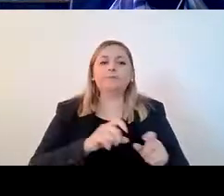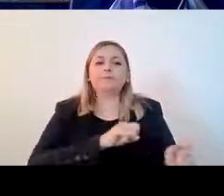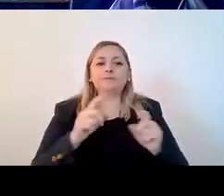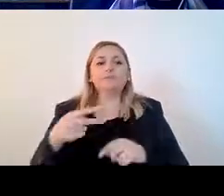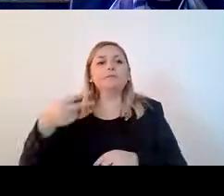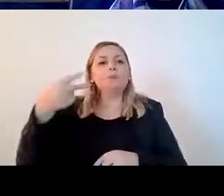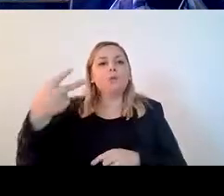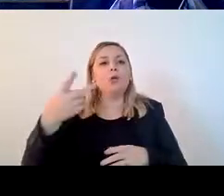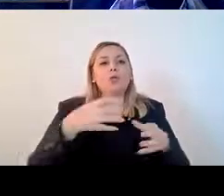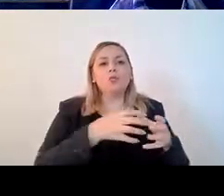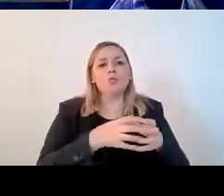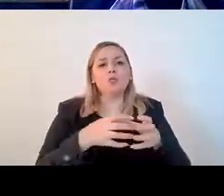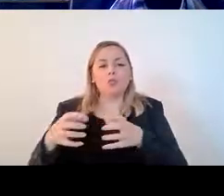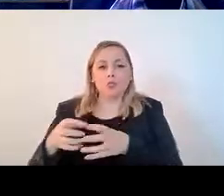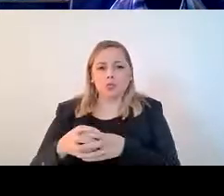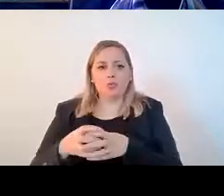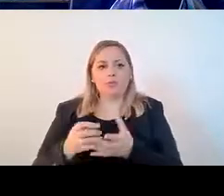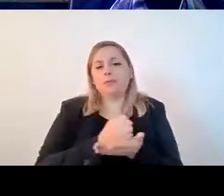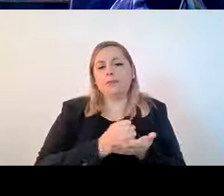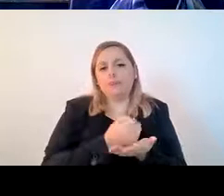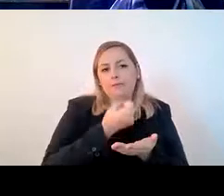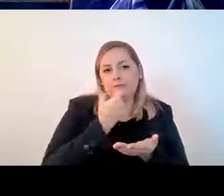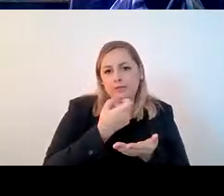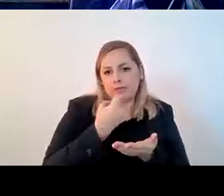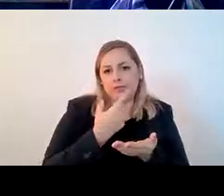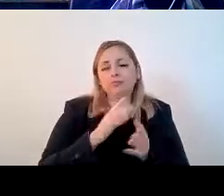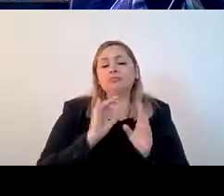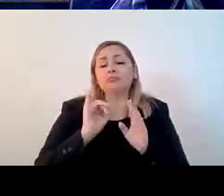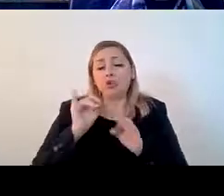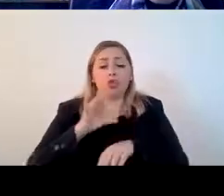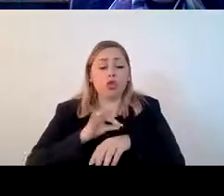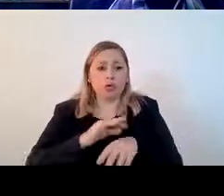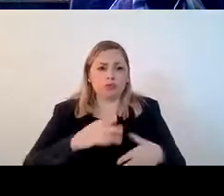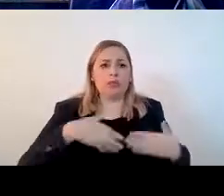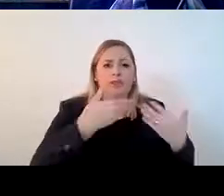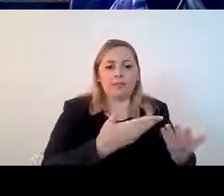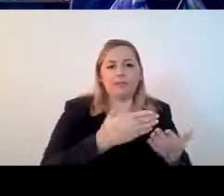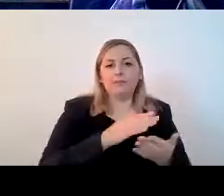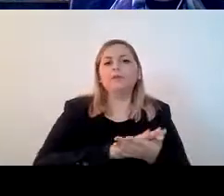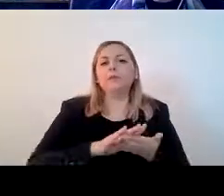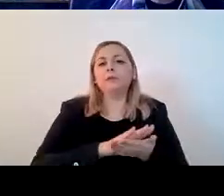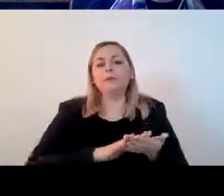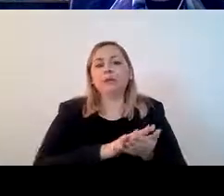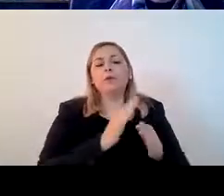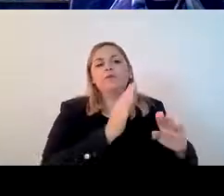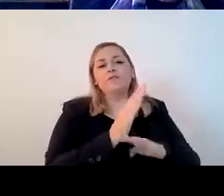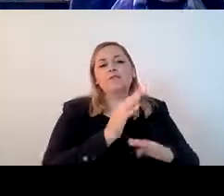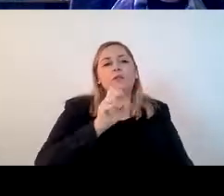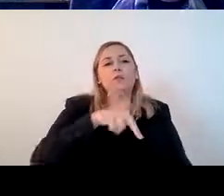dos grupos de medicamentos son comúnmente prescritos, los que se basan en anfetamina,